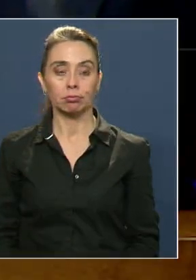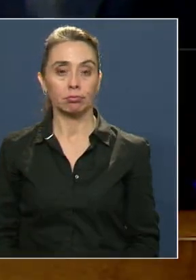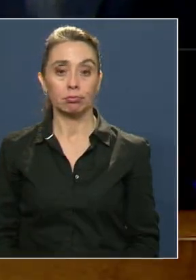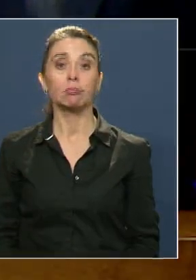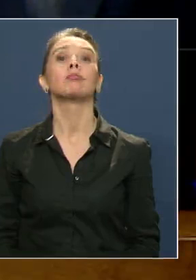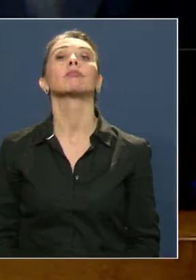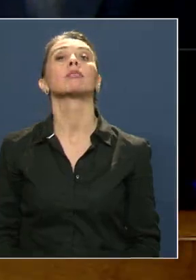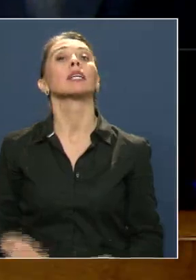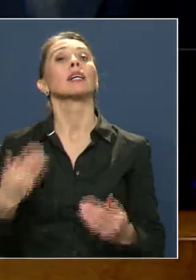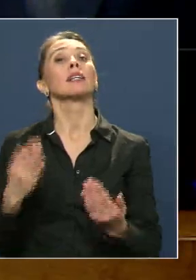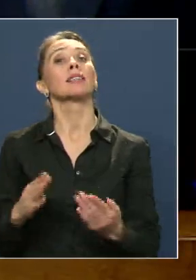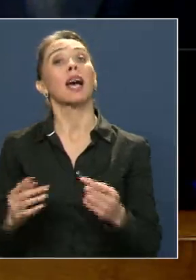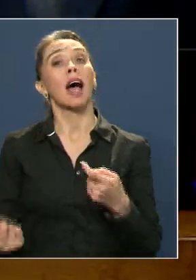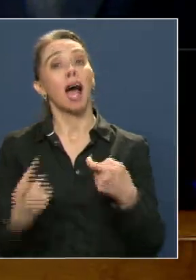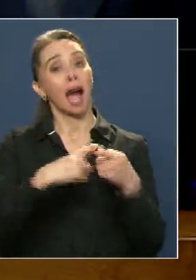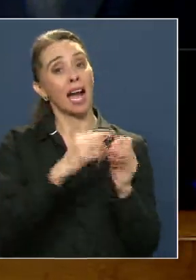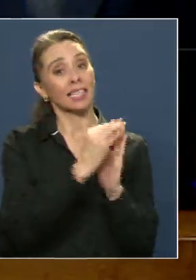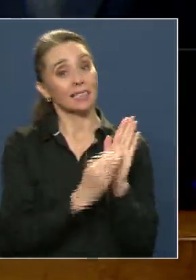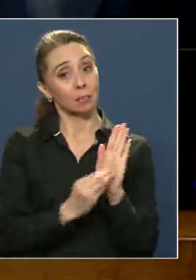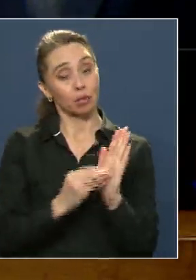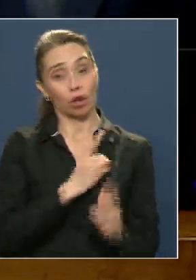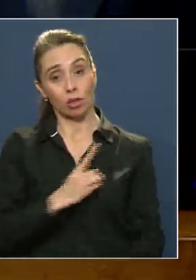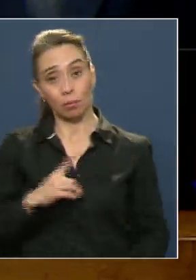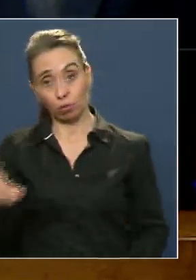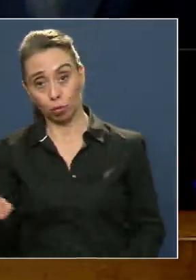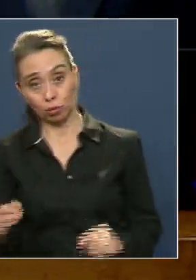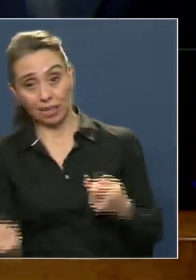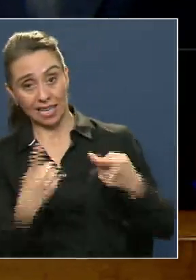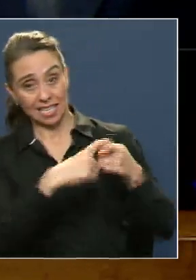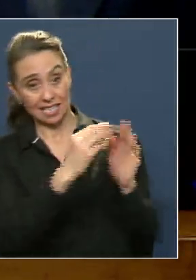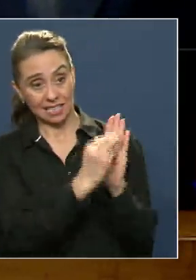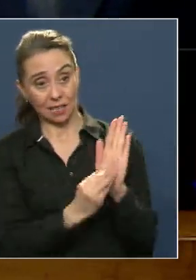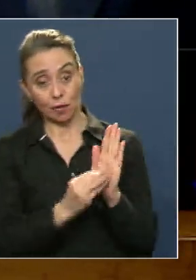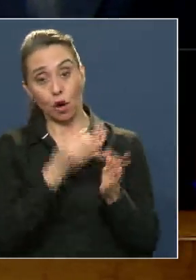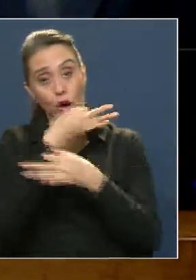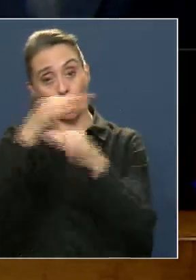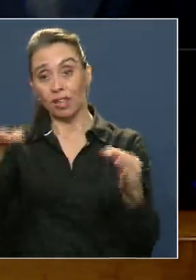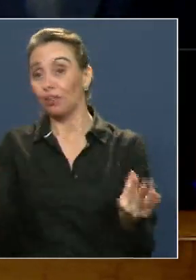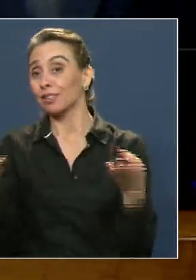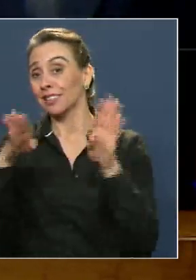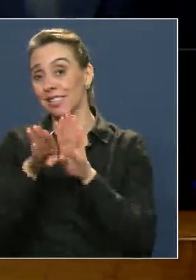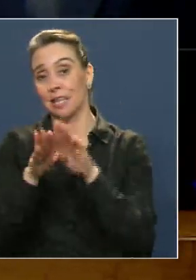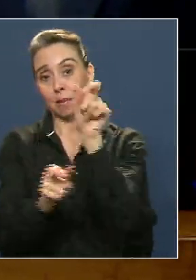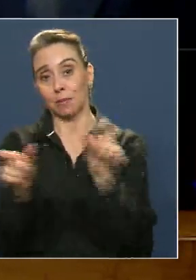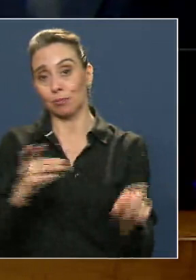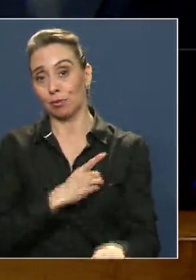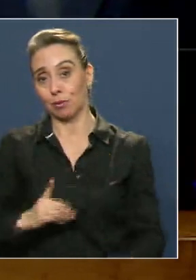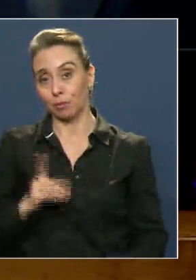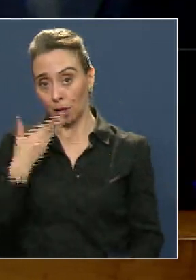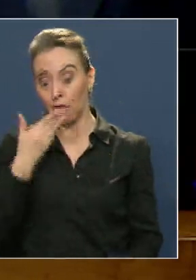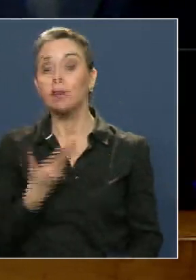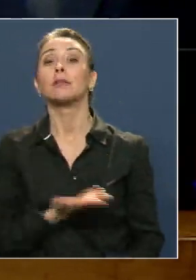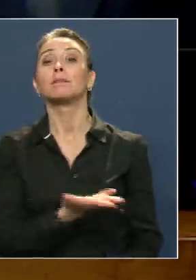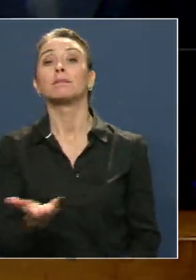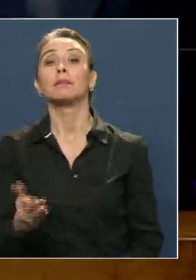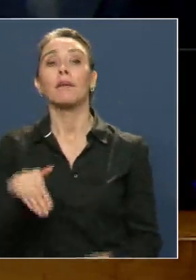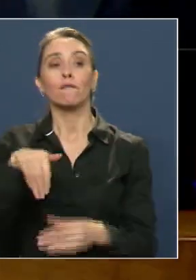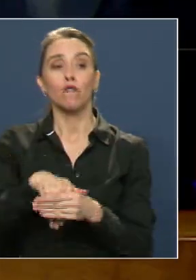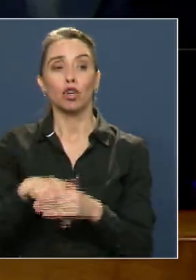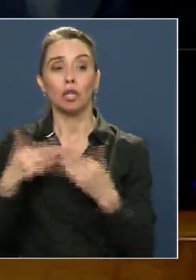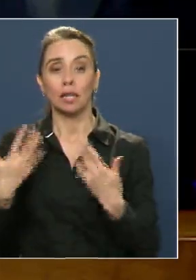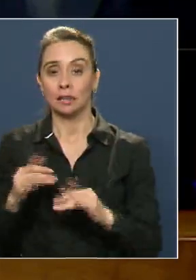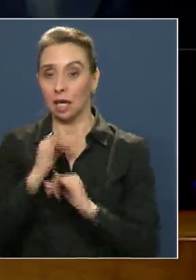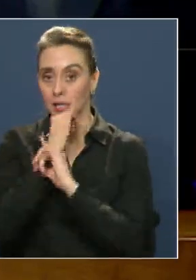Se había cerrado la inscripción, diputado, cuando usted se inscribió y así fue anunciado. Bien, llamo a votar, eso fue lo